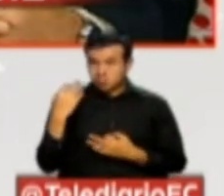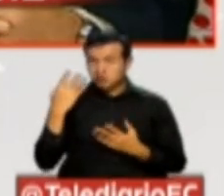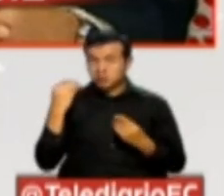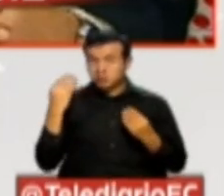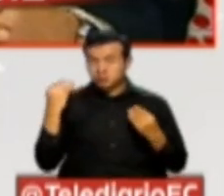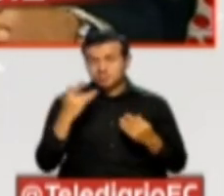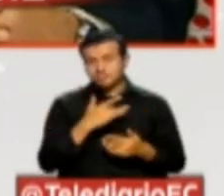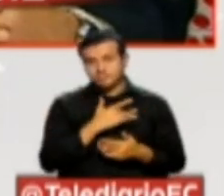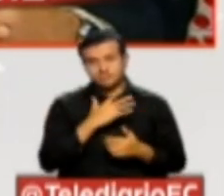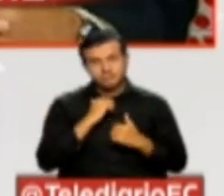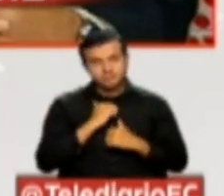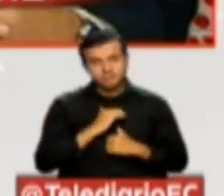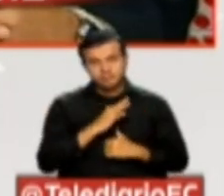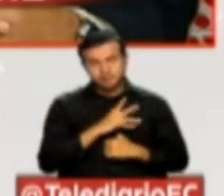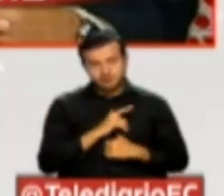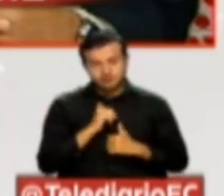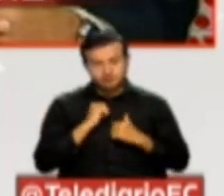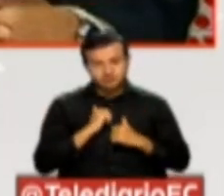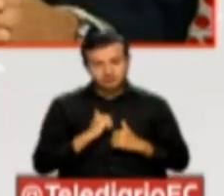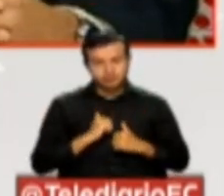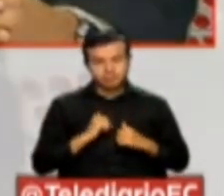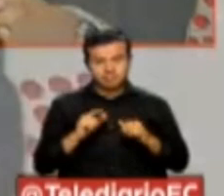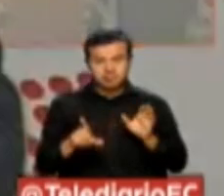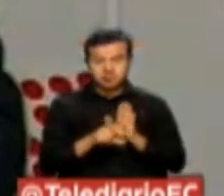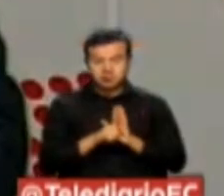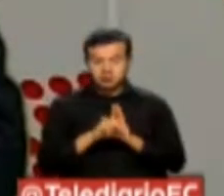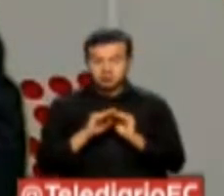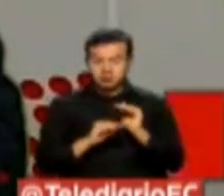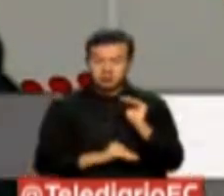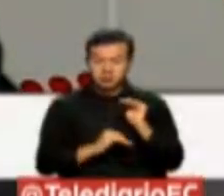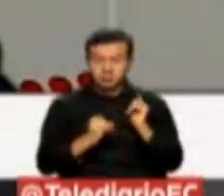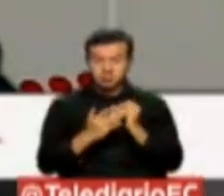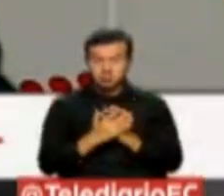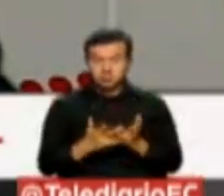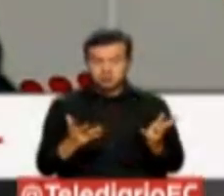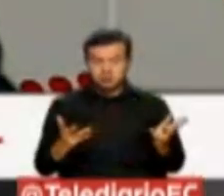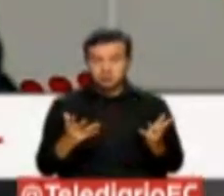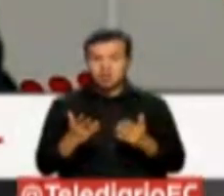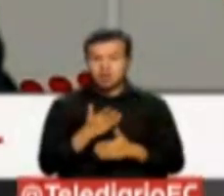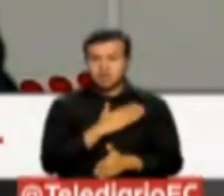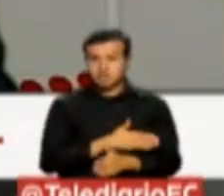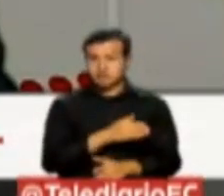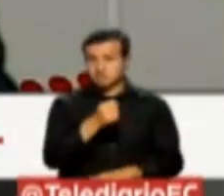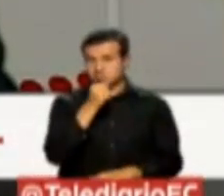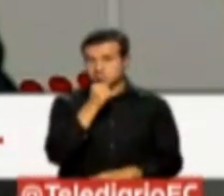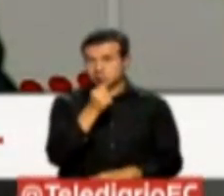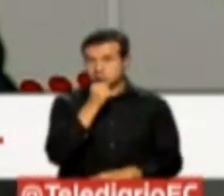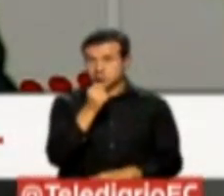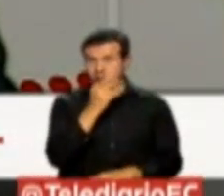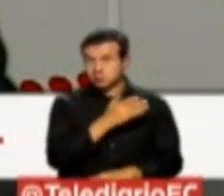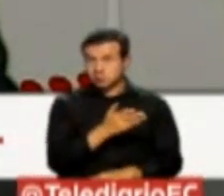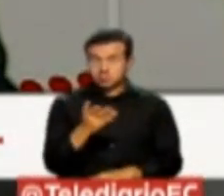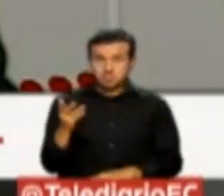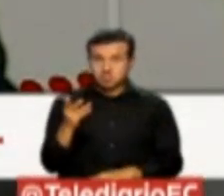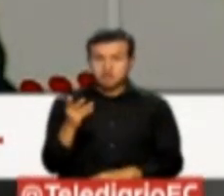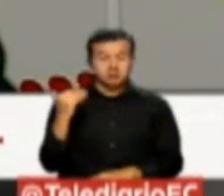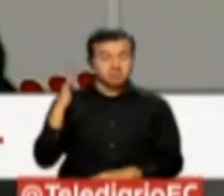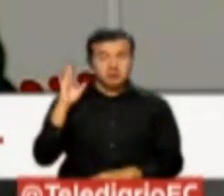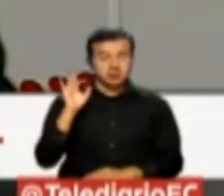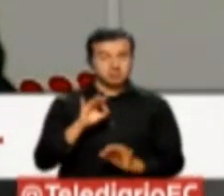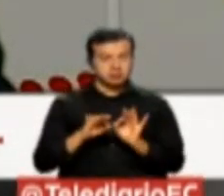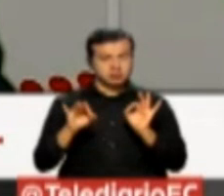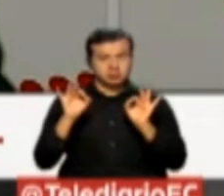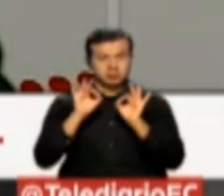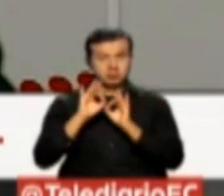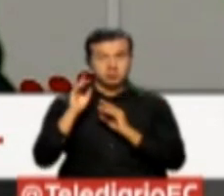existe lastimosamente una desigualdad ante la ley. Yo le mencionaba en una entrevista anterior que considero que la posición más inteligente